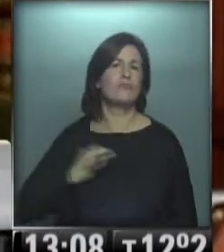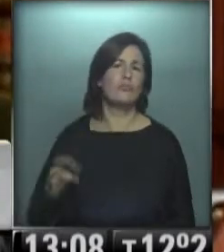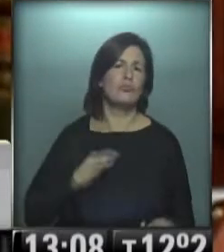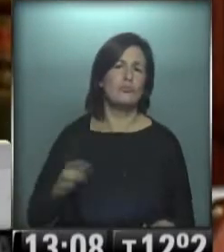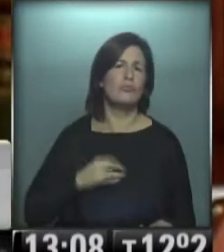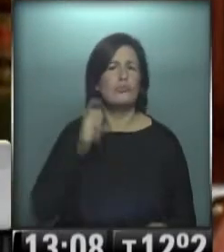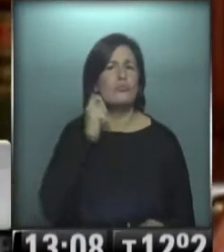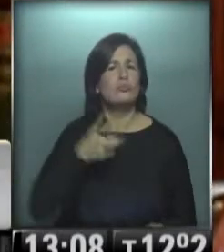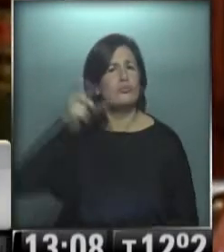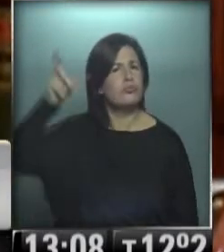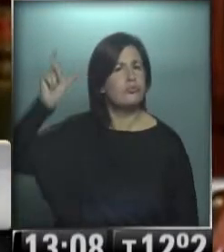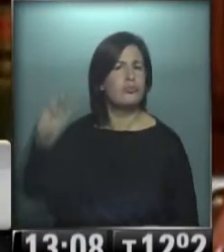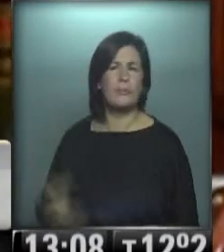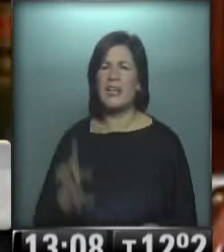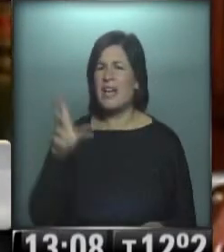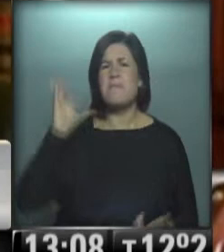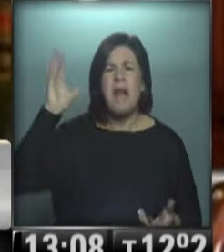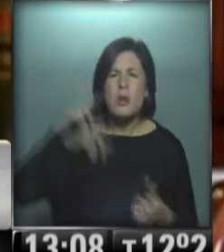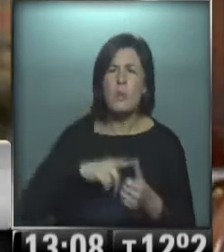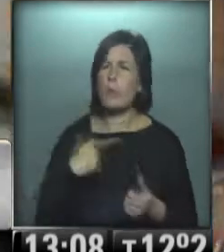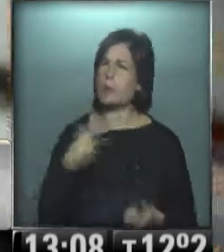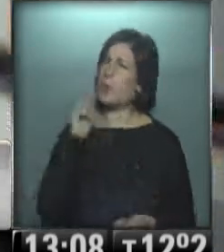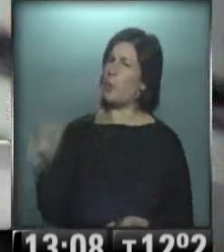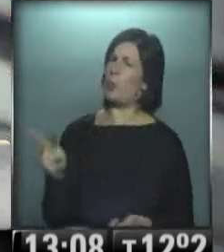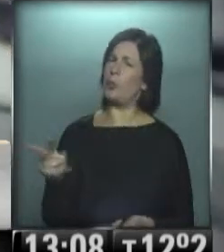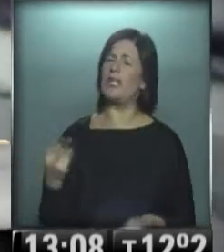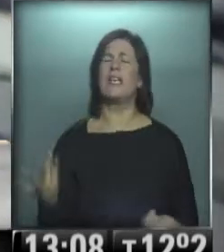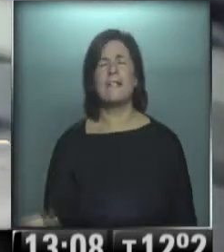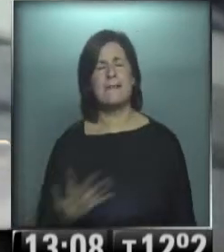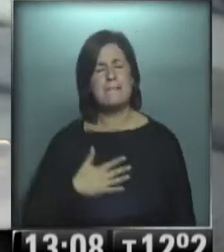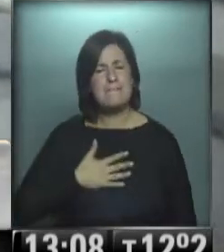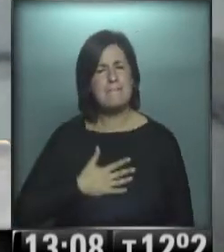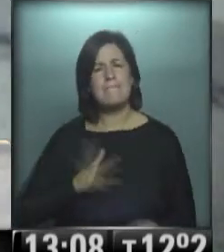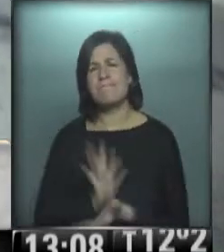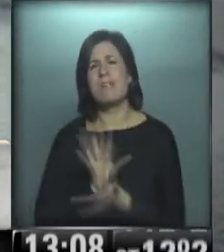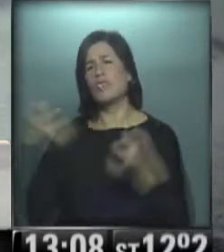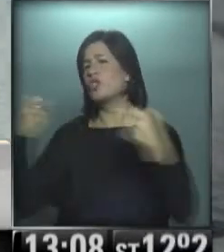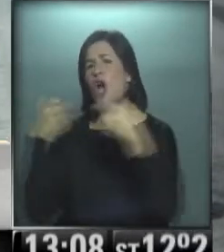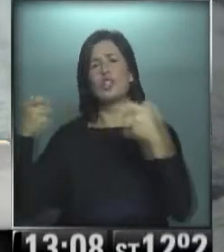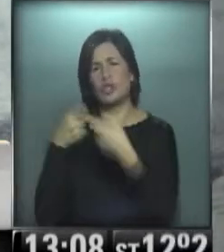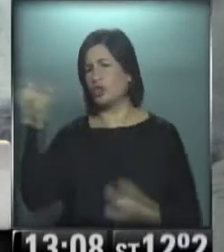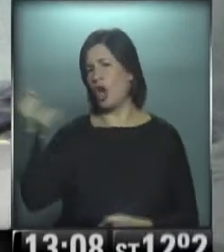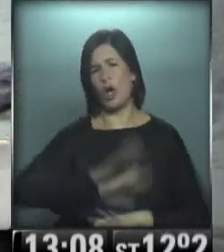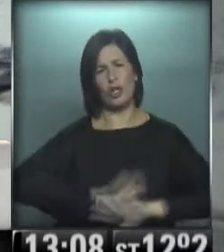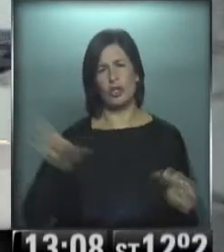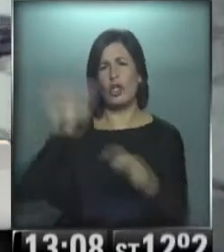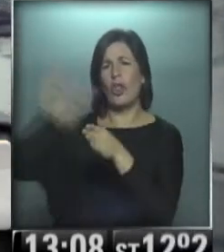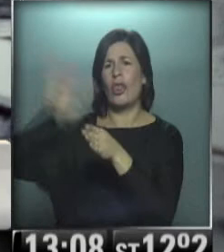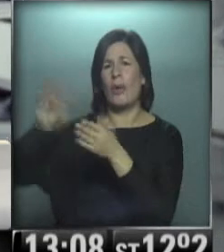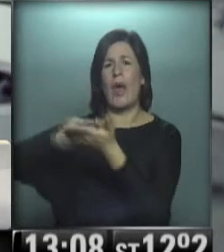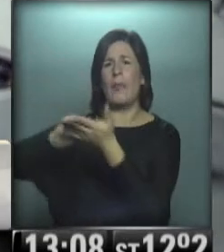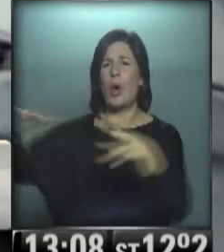mal humor, y mi primera impresión, de acuerdo a lo que señala la periodista, fue alineación total con los representantes de los